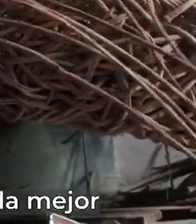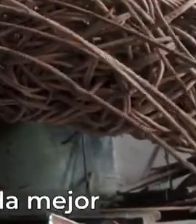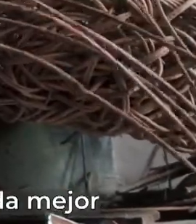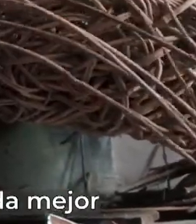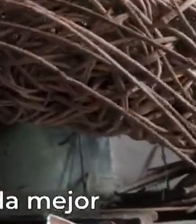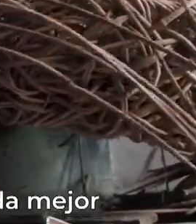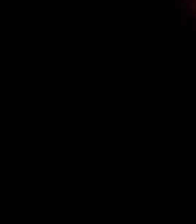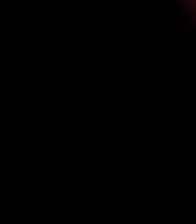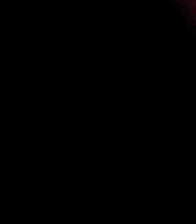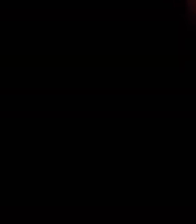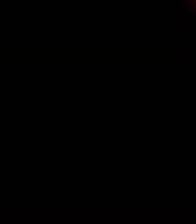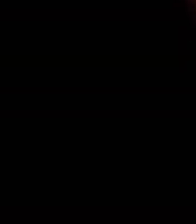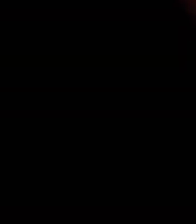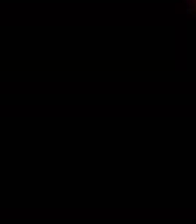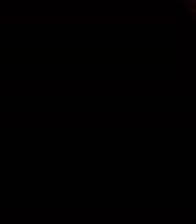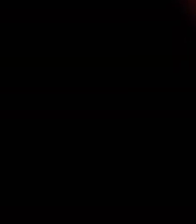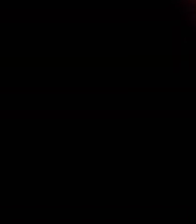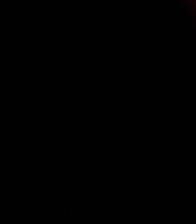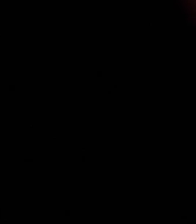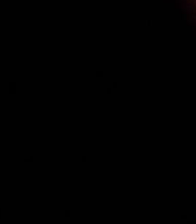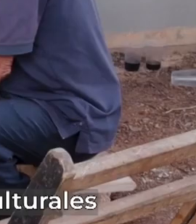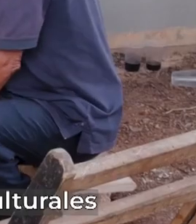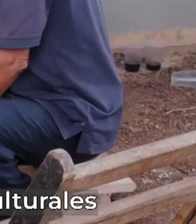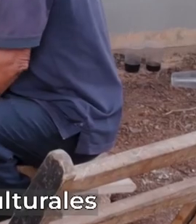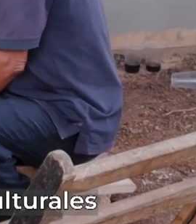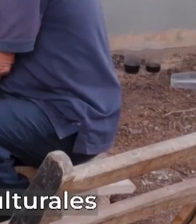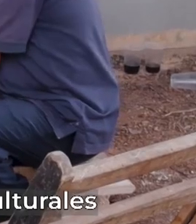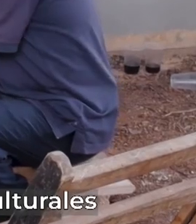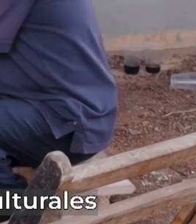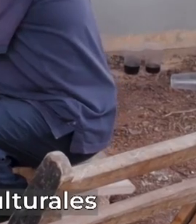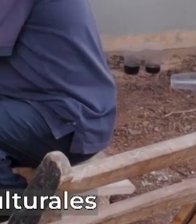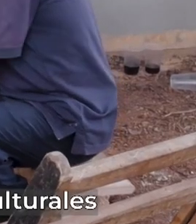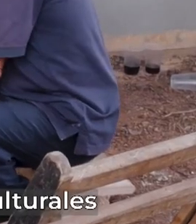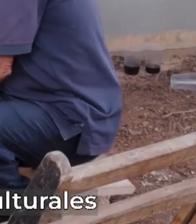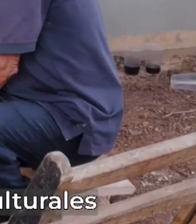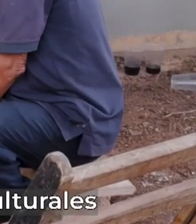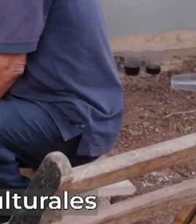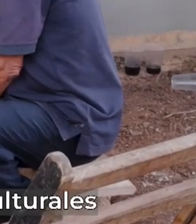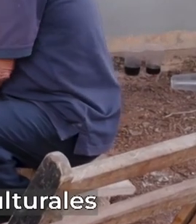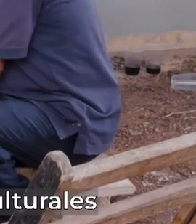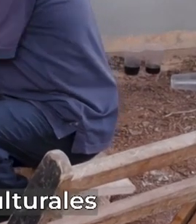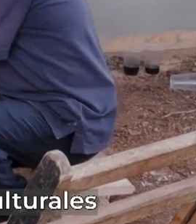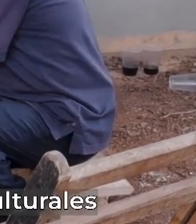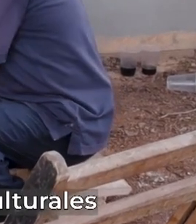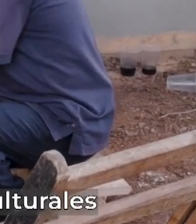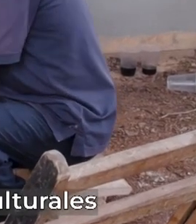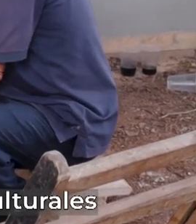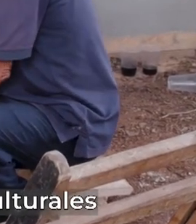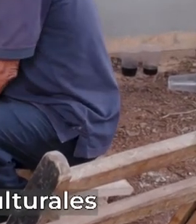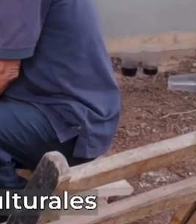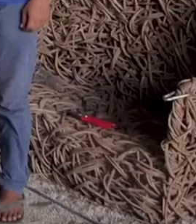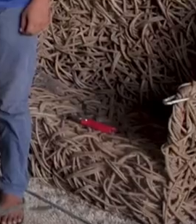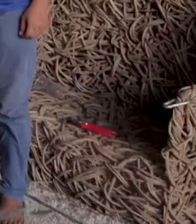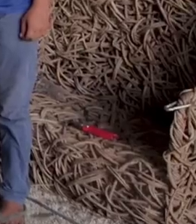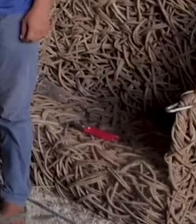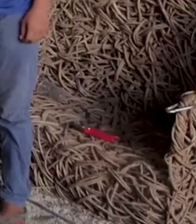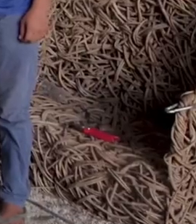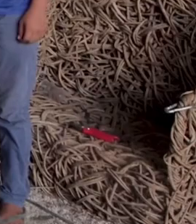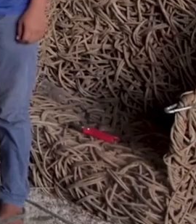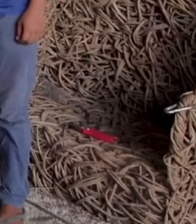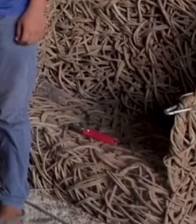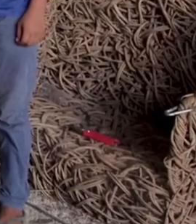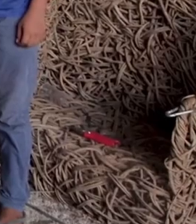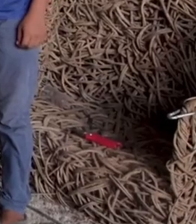mejor y por la defensa de su lengua, su cultura y sus reivindicaciones sociales y culturales como pueblos